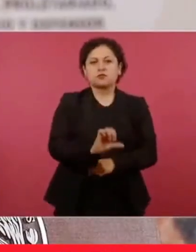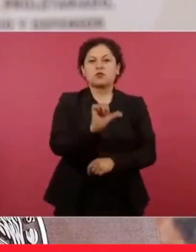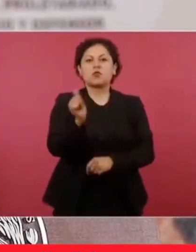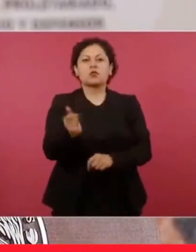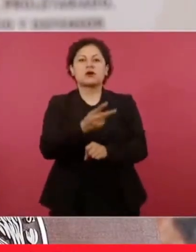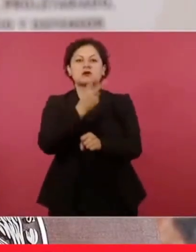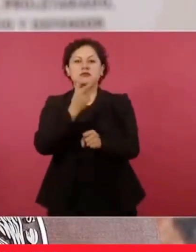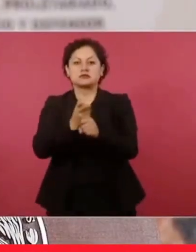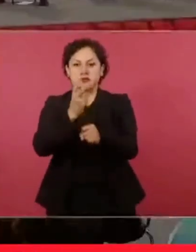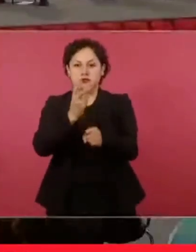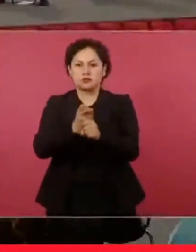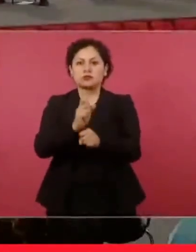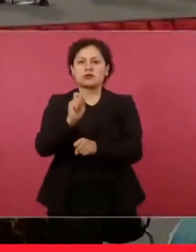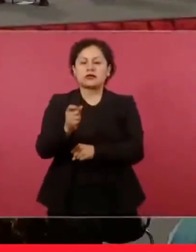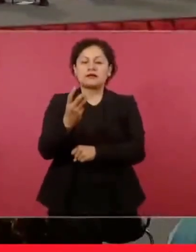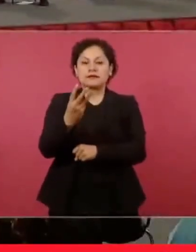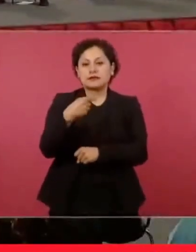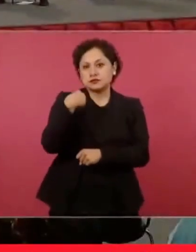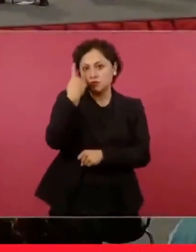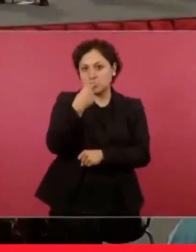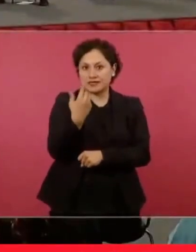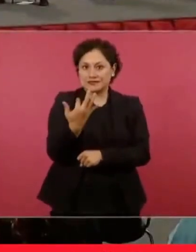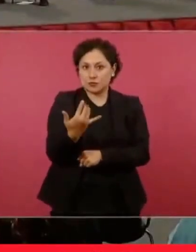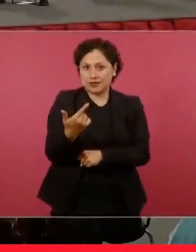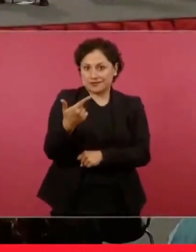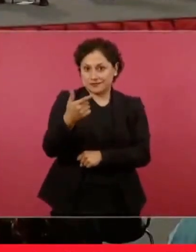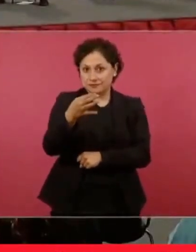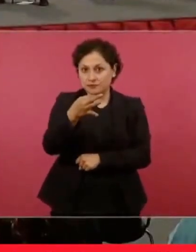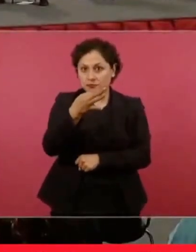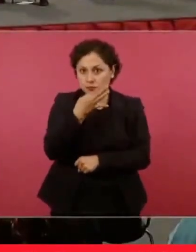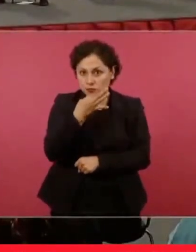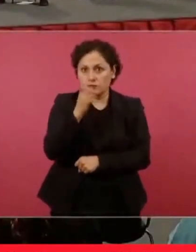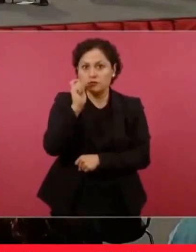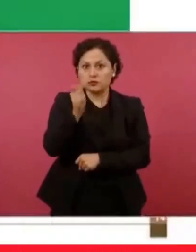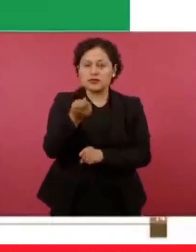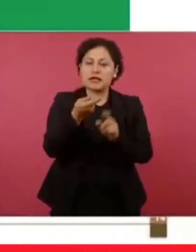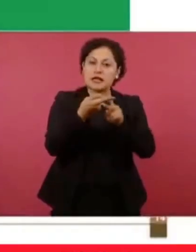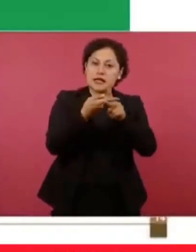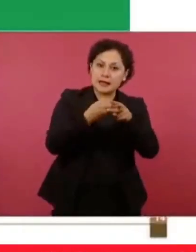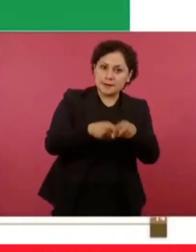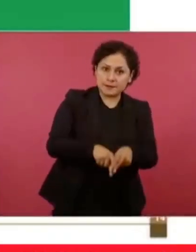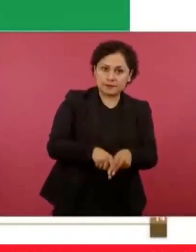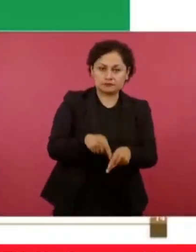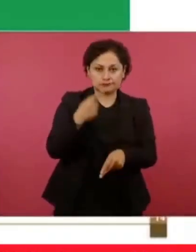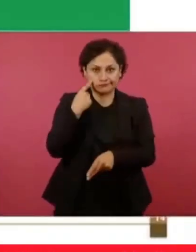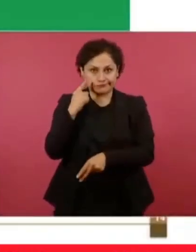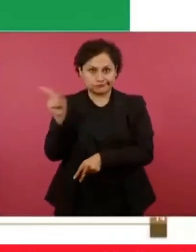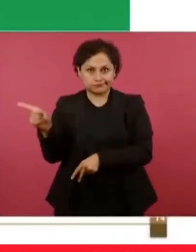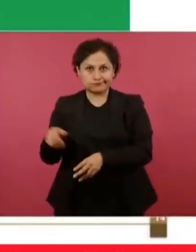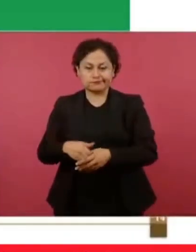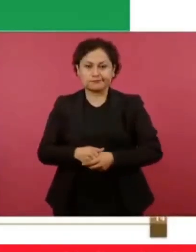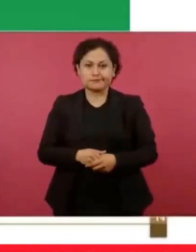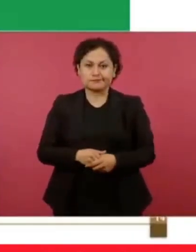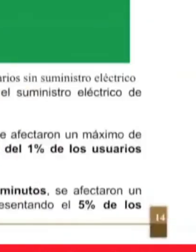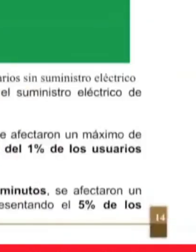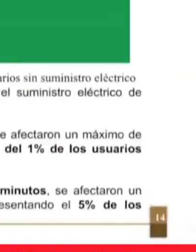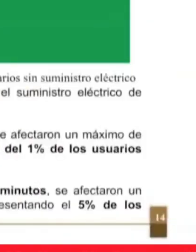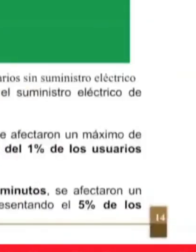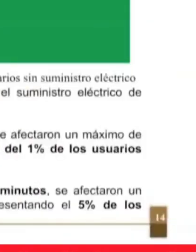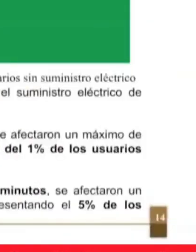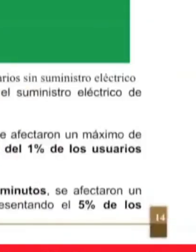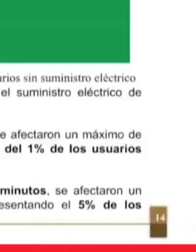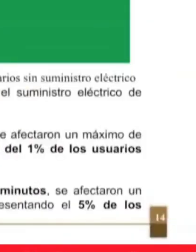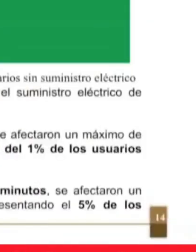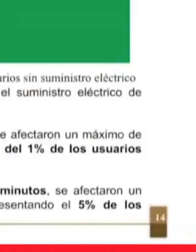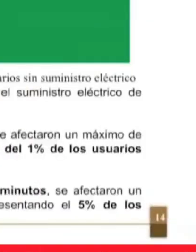de 3 horas 57 minutos. Aquí estamos contabilizando desde el primer usuario que fue interrumpido su suministro